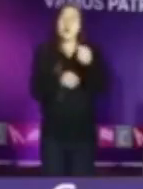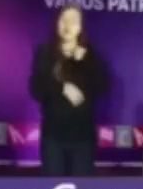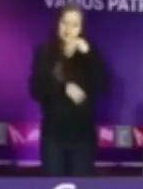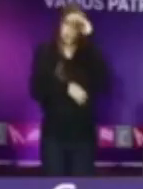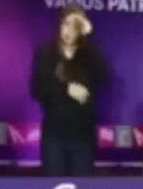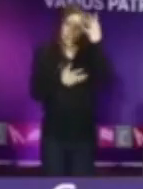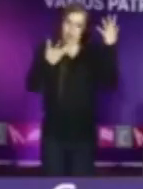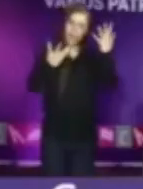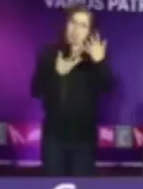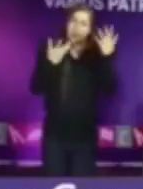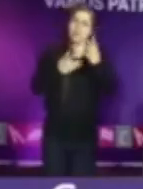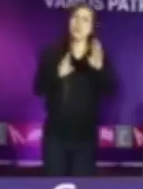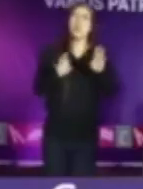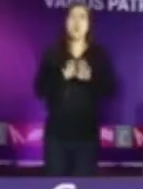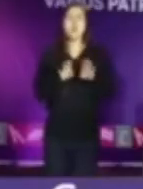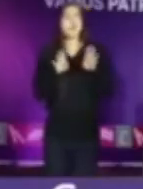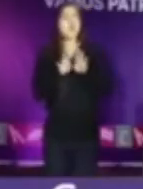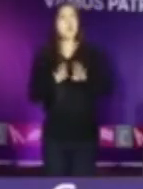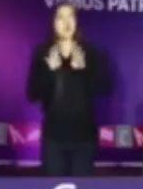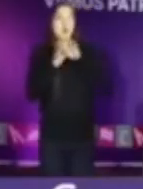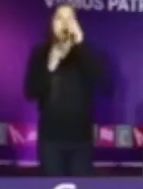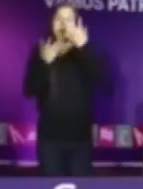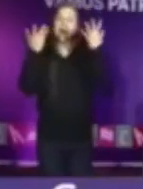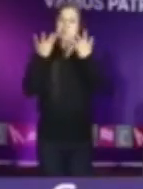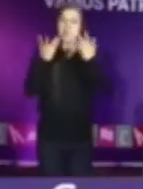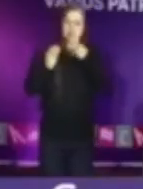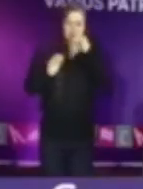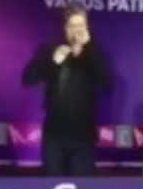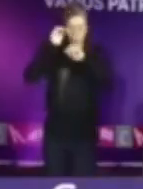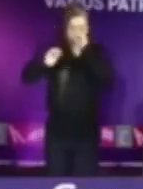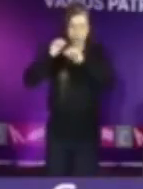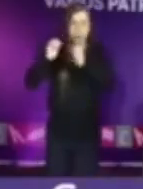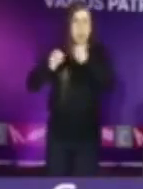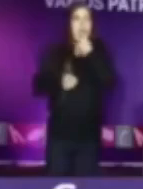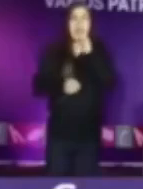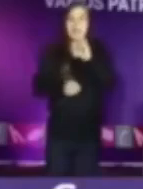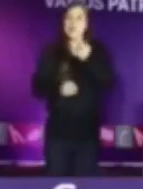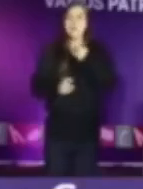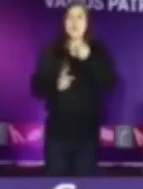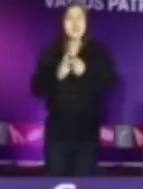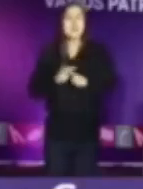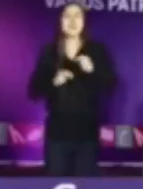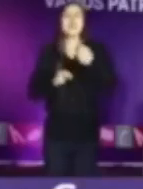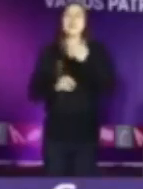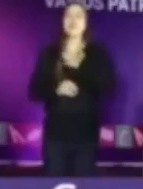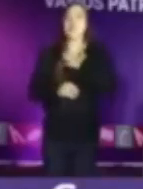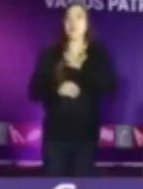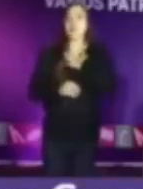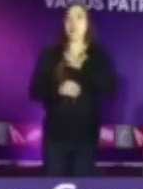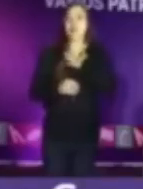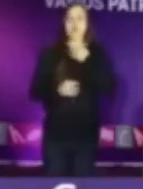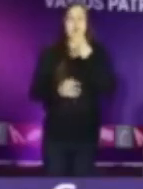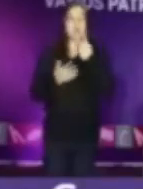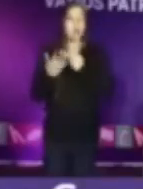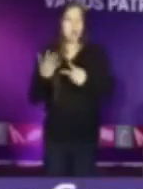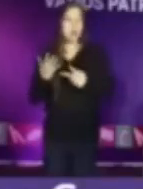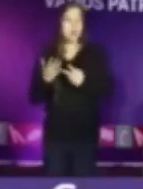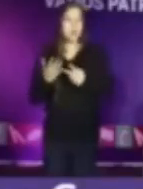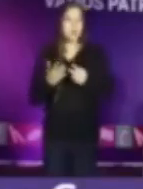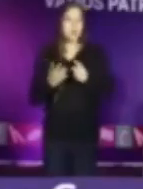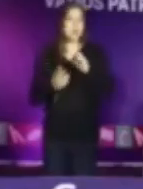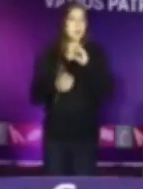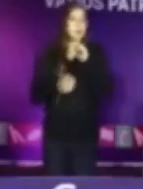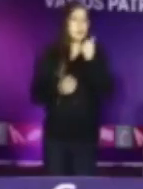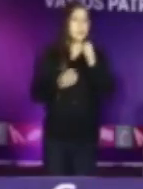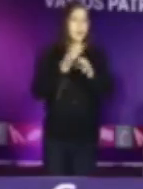en YouTube, cómo hacerle para producir, y así levantamos el programa. Pero luego ocurrió una cosa muy interesante,